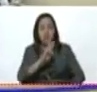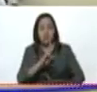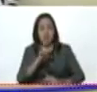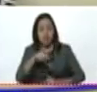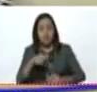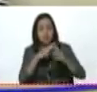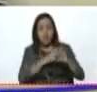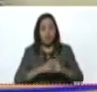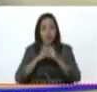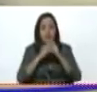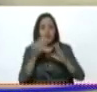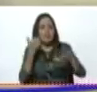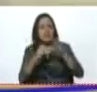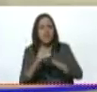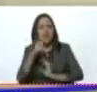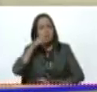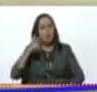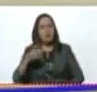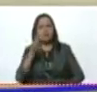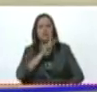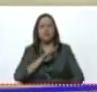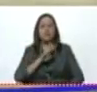Este es mi mensaje al pueblo de los Estados Unidos.